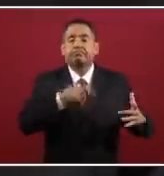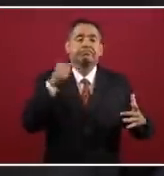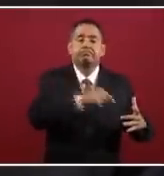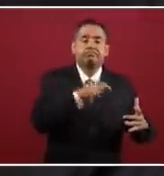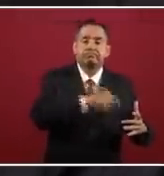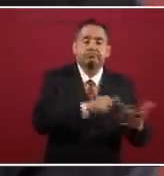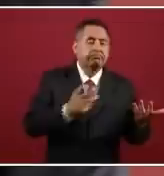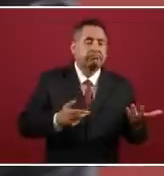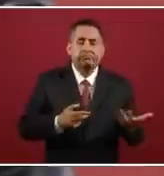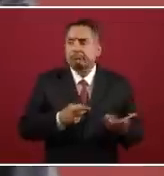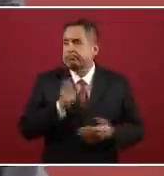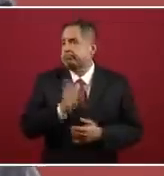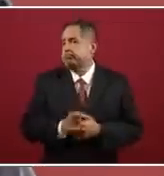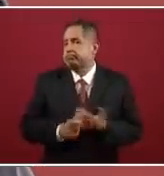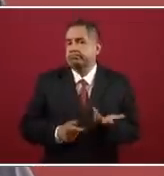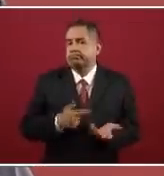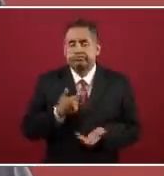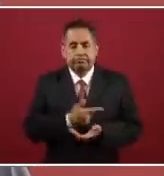están